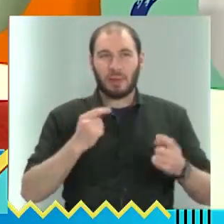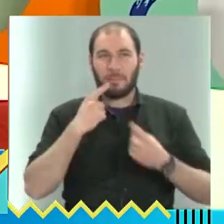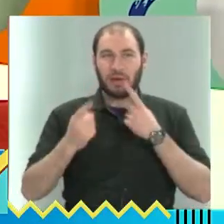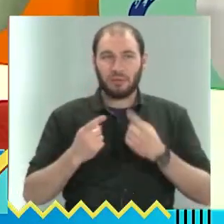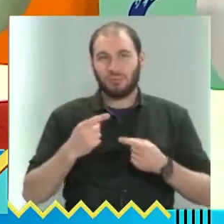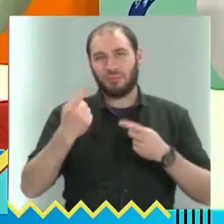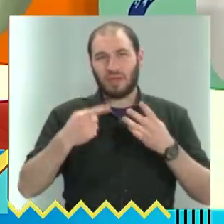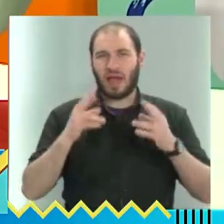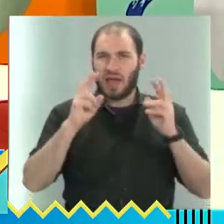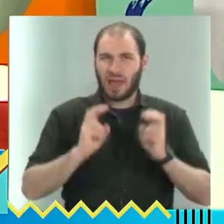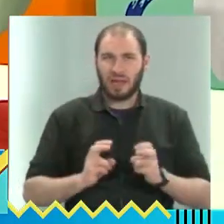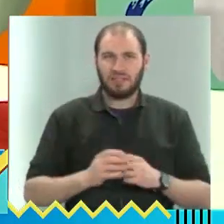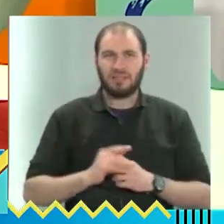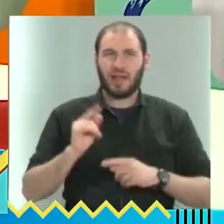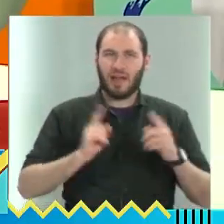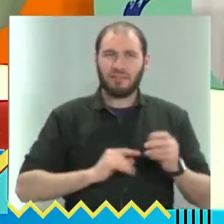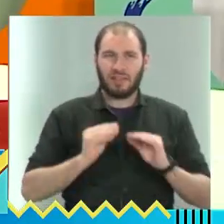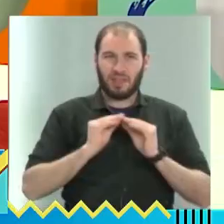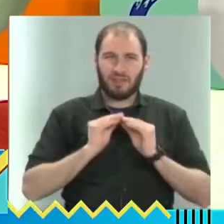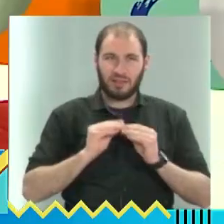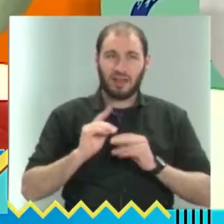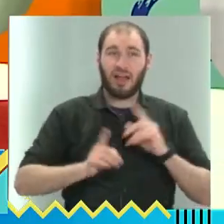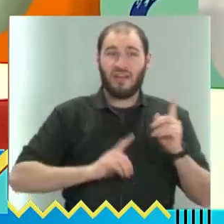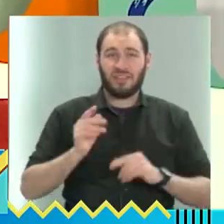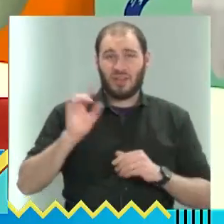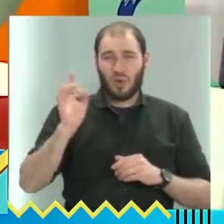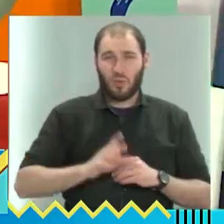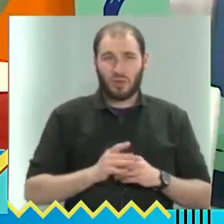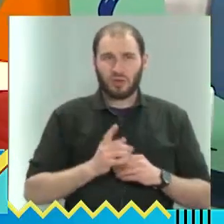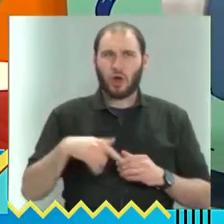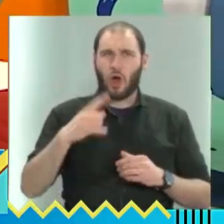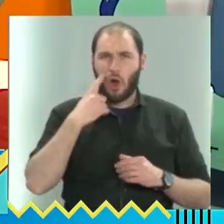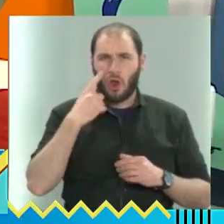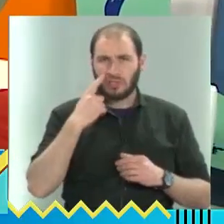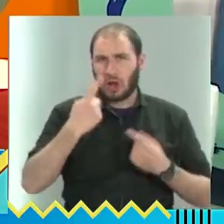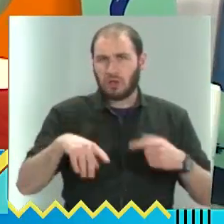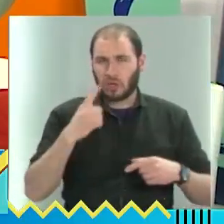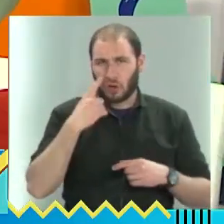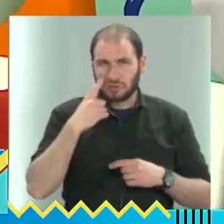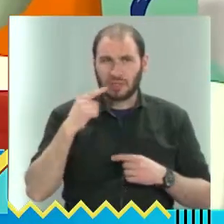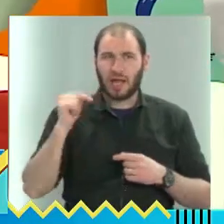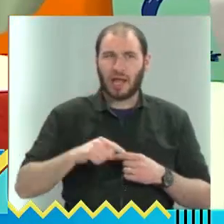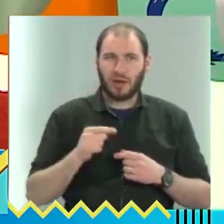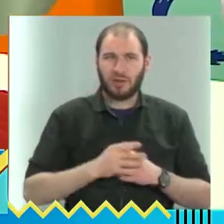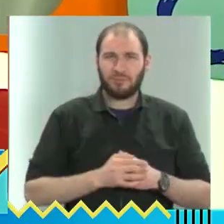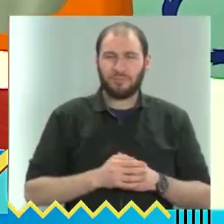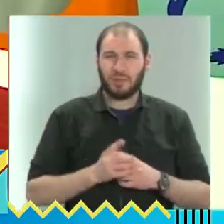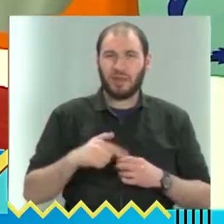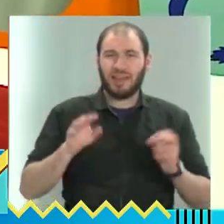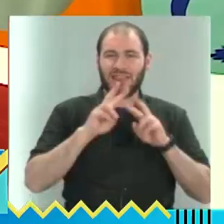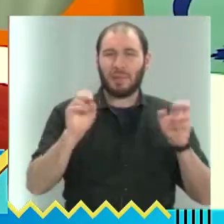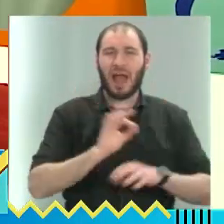preguntarnos algo, para analizar, a veces para debatir y otras veces simplemente para tratar de conocer algo. En este caso nos vamos a meter en